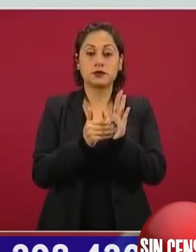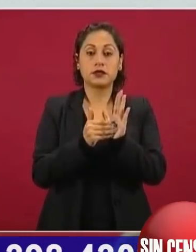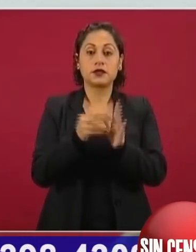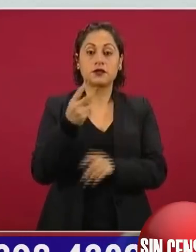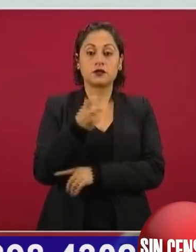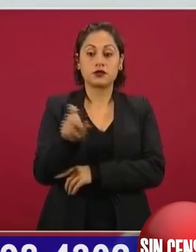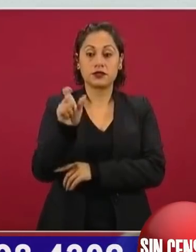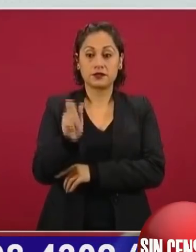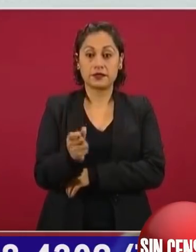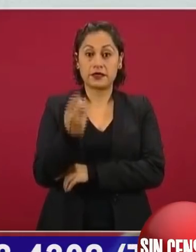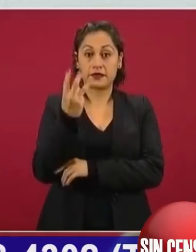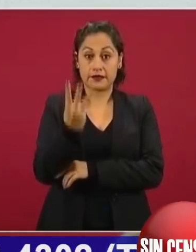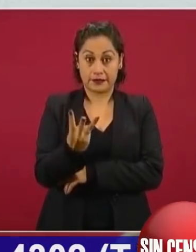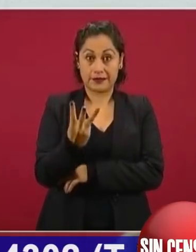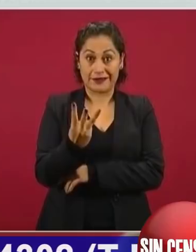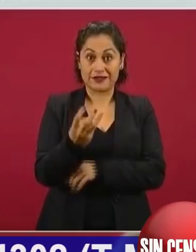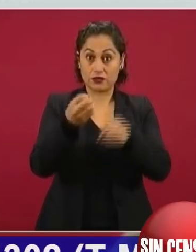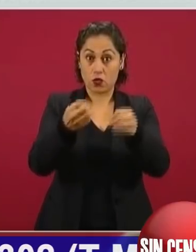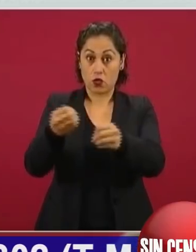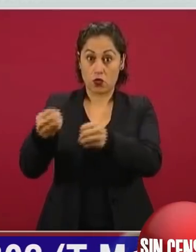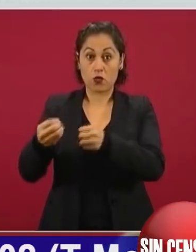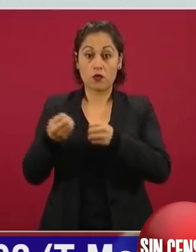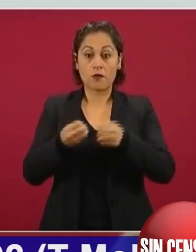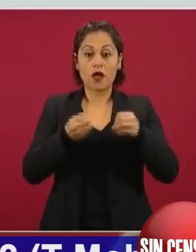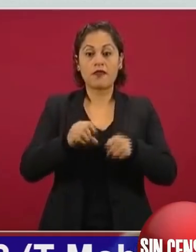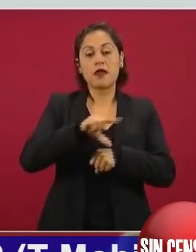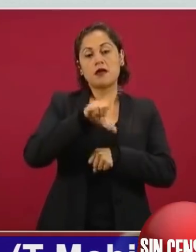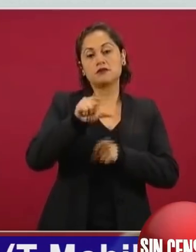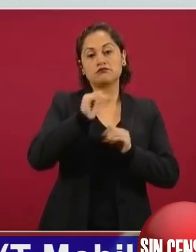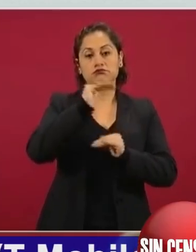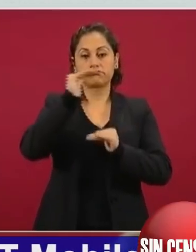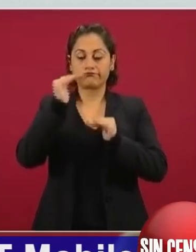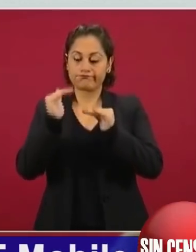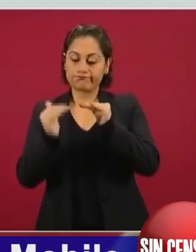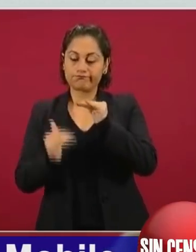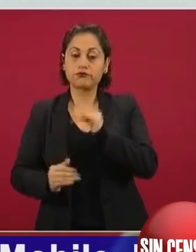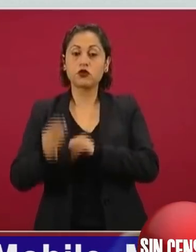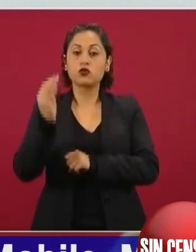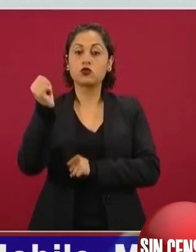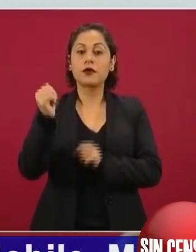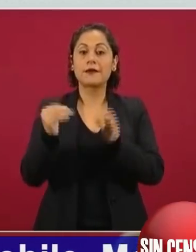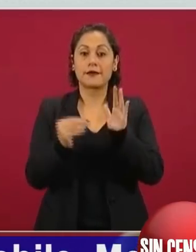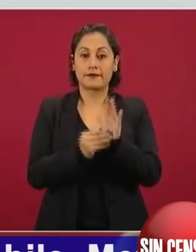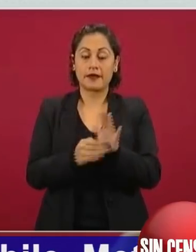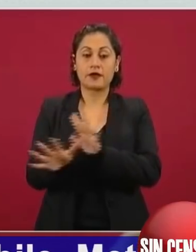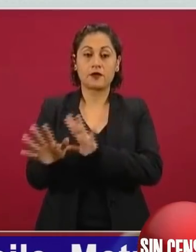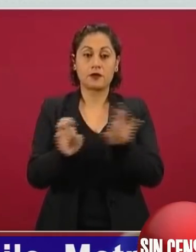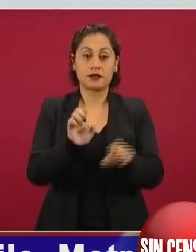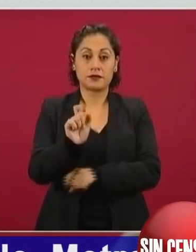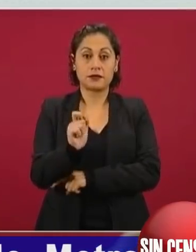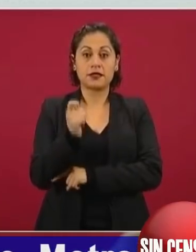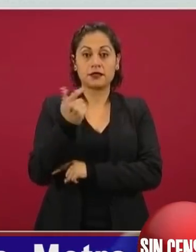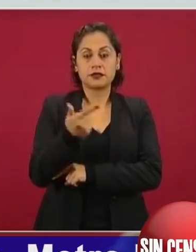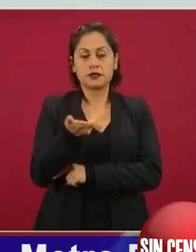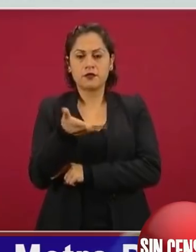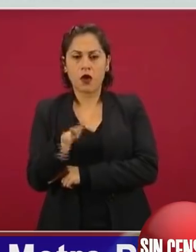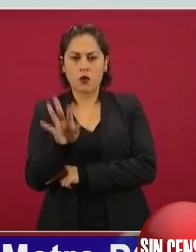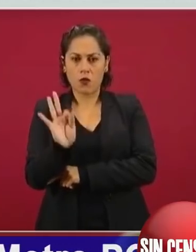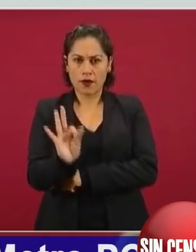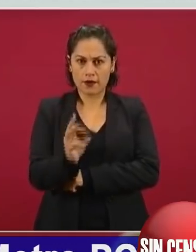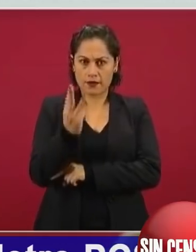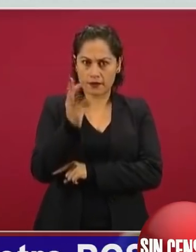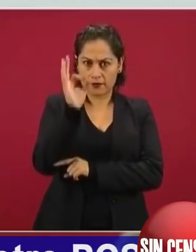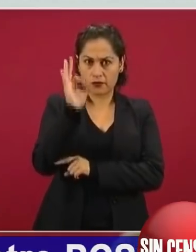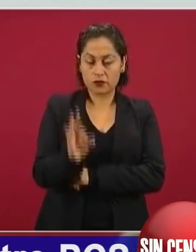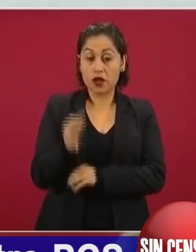18.223 camas ocupadas, llegamos a tener una reducción de 9.927, 46%, y en este momento, que es